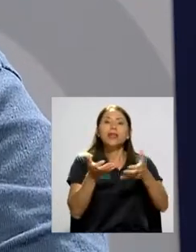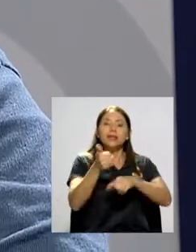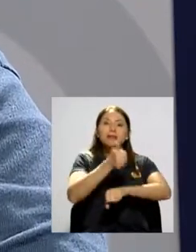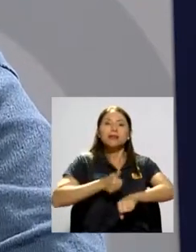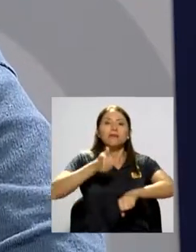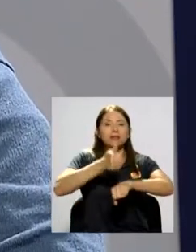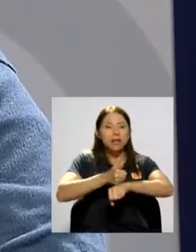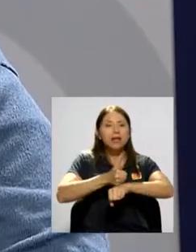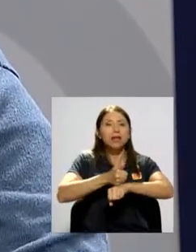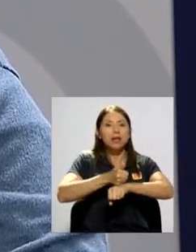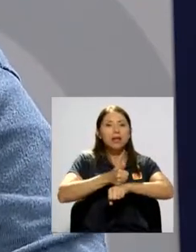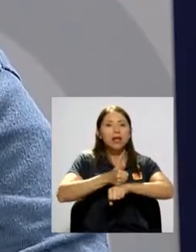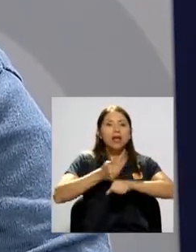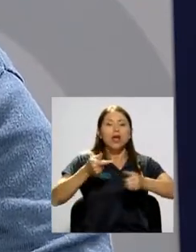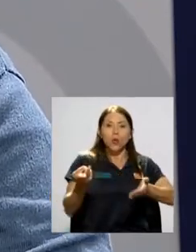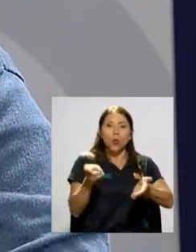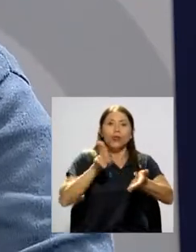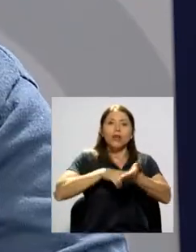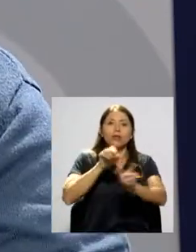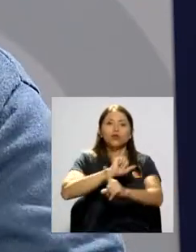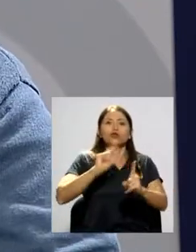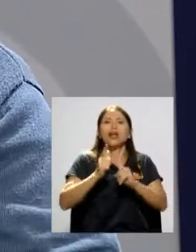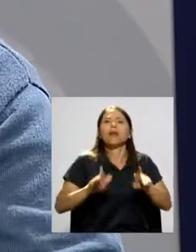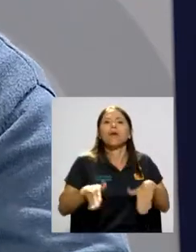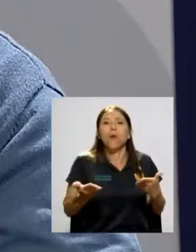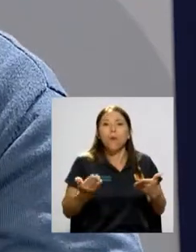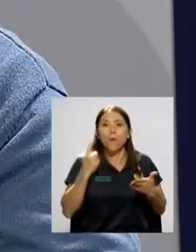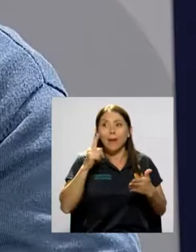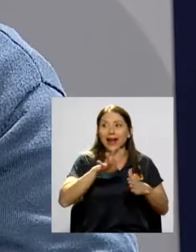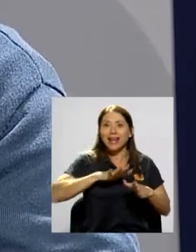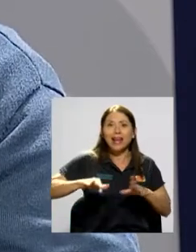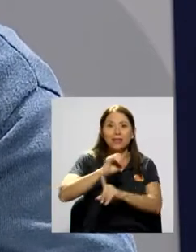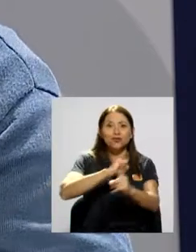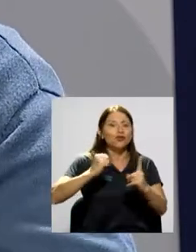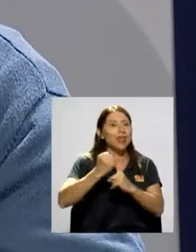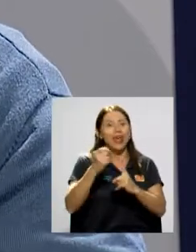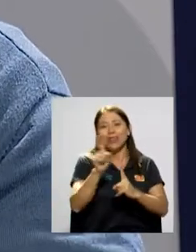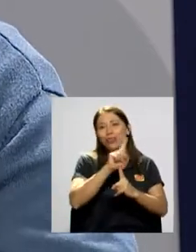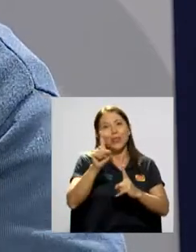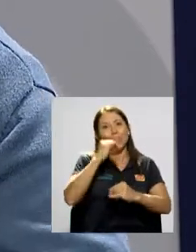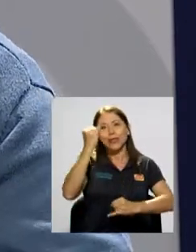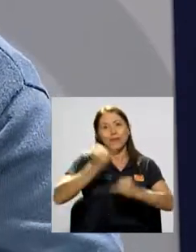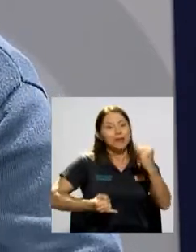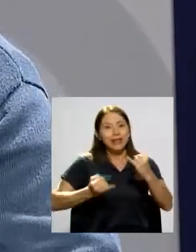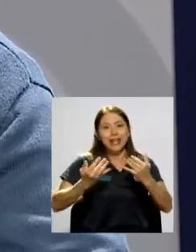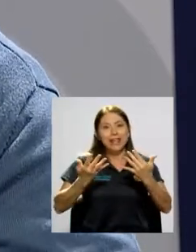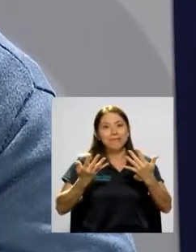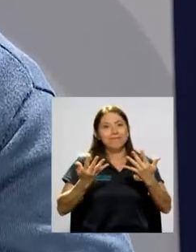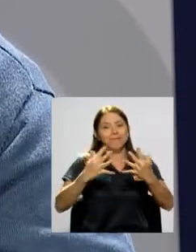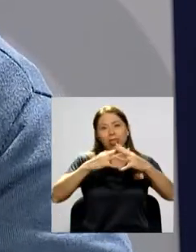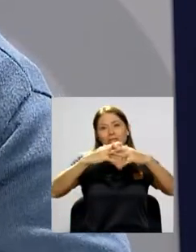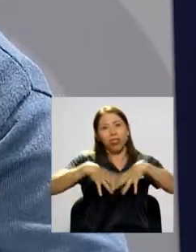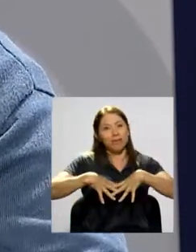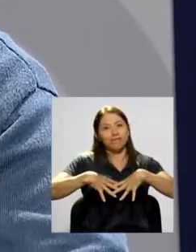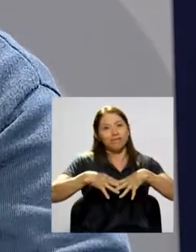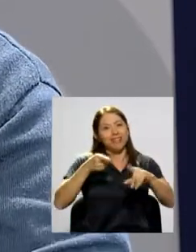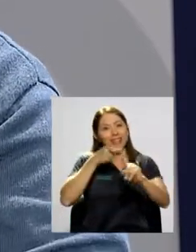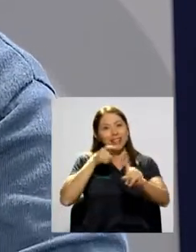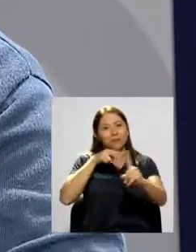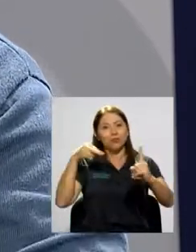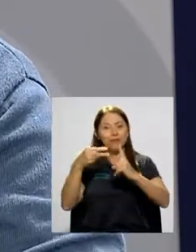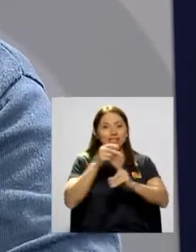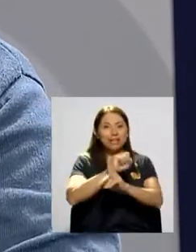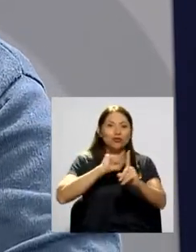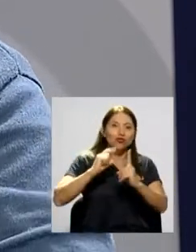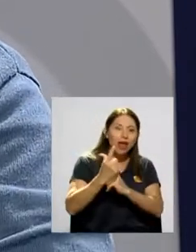establecer el contrato social para que esta sociedad no se nos termine de alguna manera cayendo desde el punto de vista